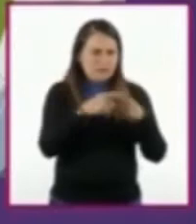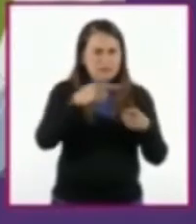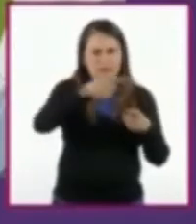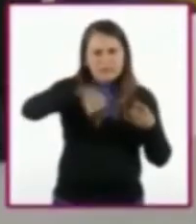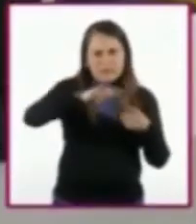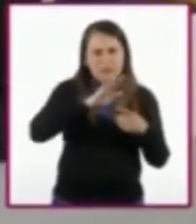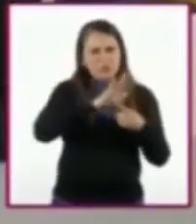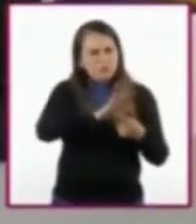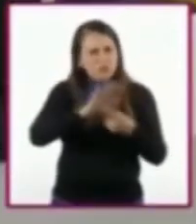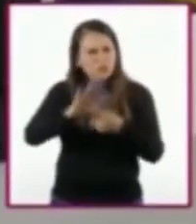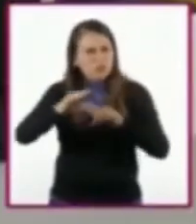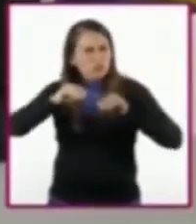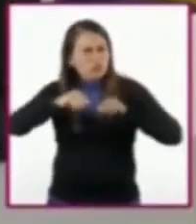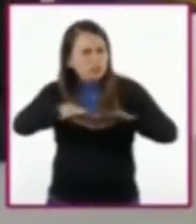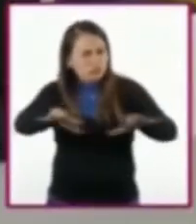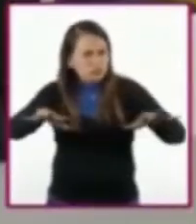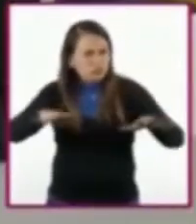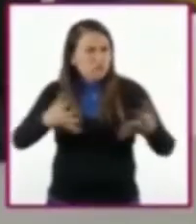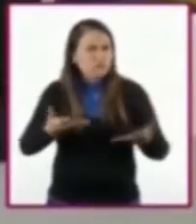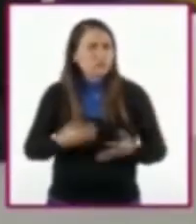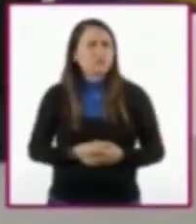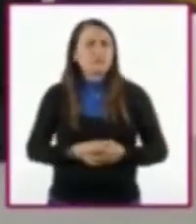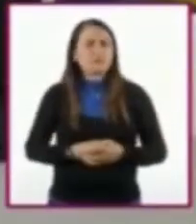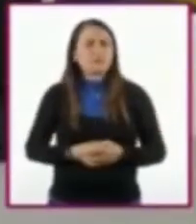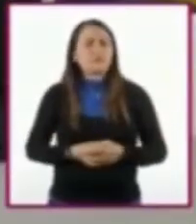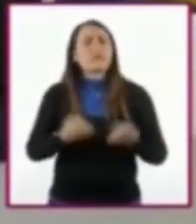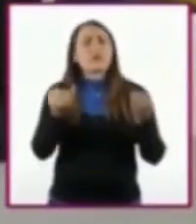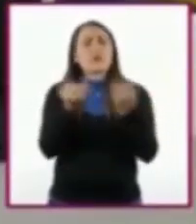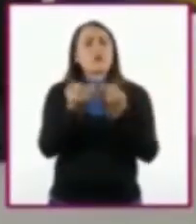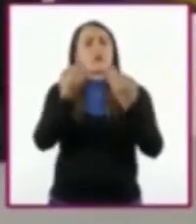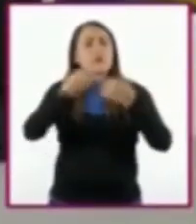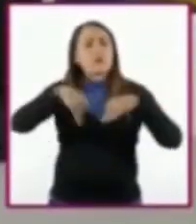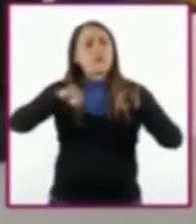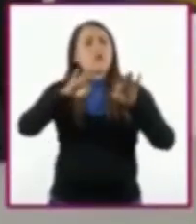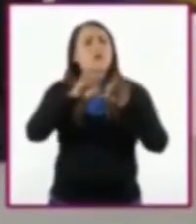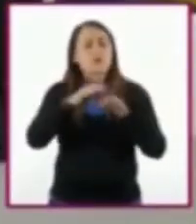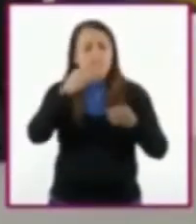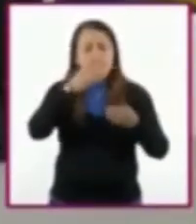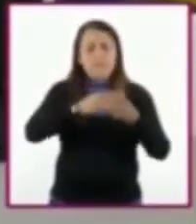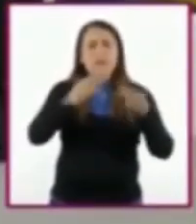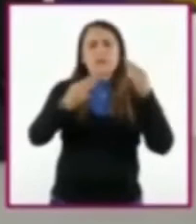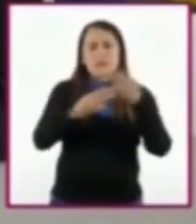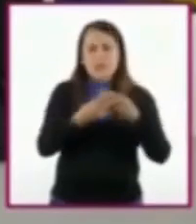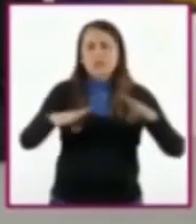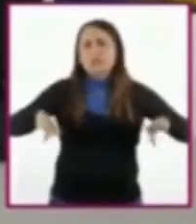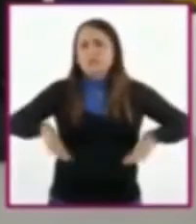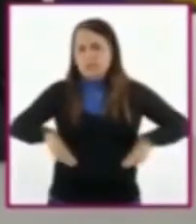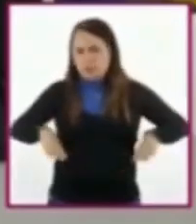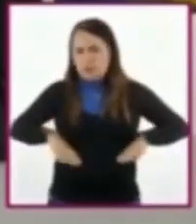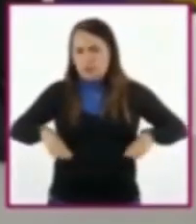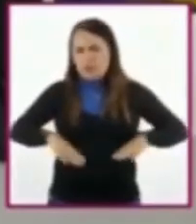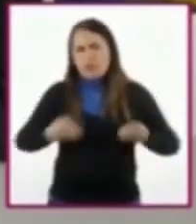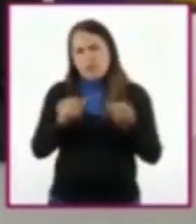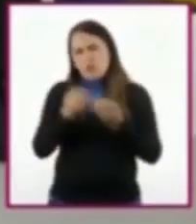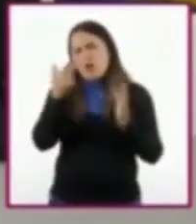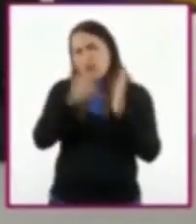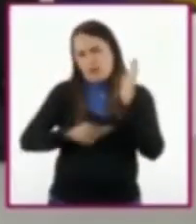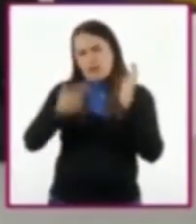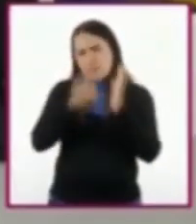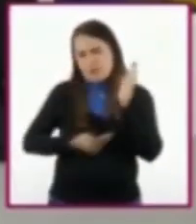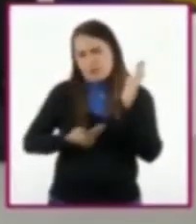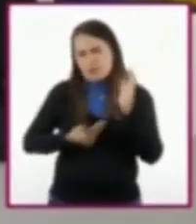campos. Además, hablaremos de la importancia de las propiedades de los materiales y características de las herramientas.